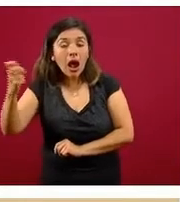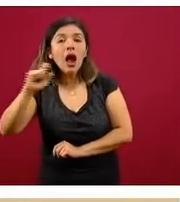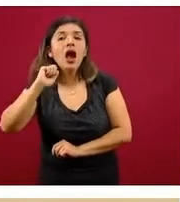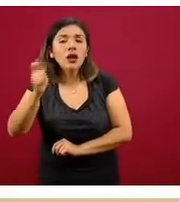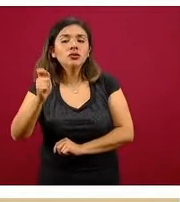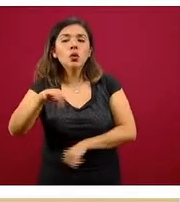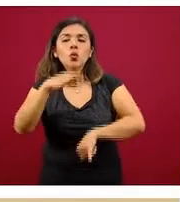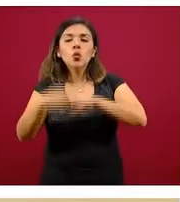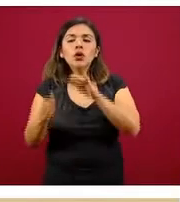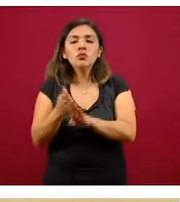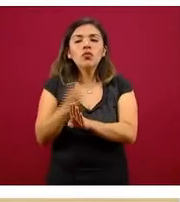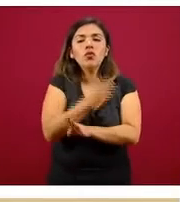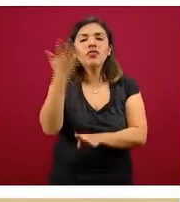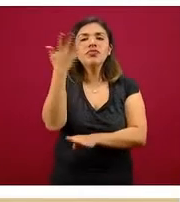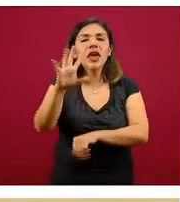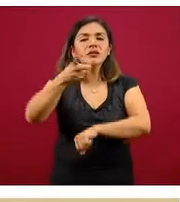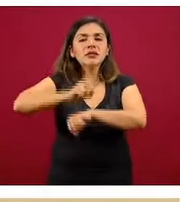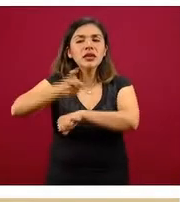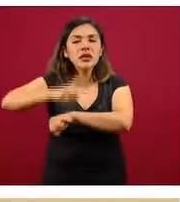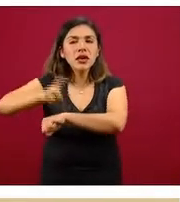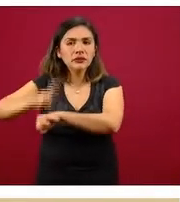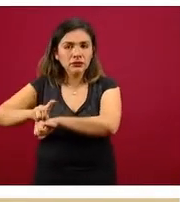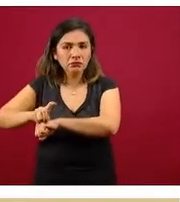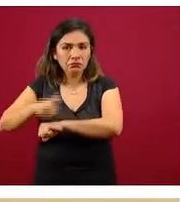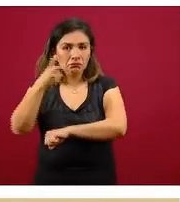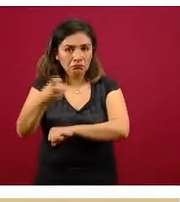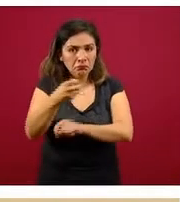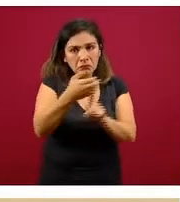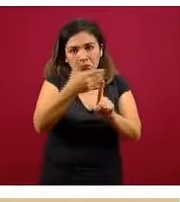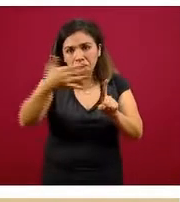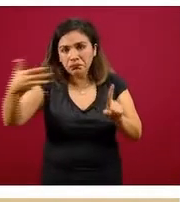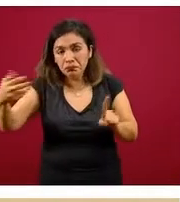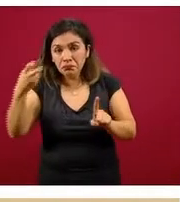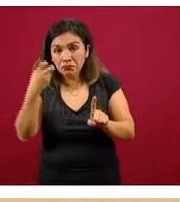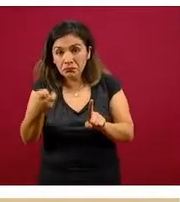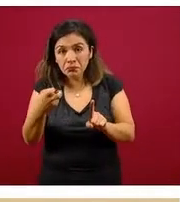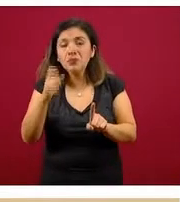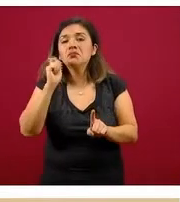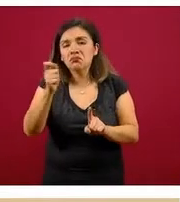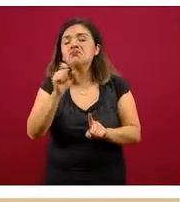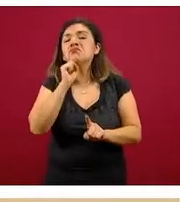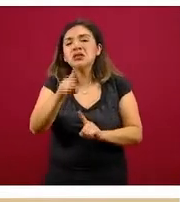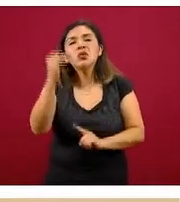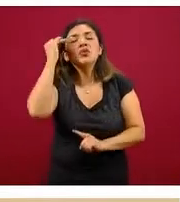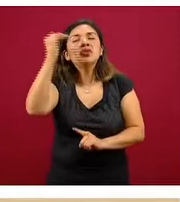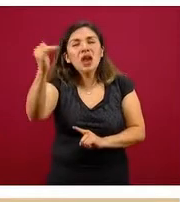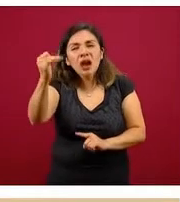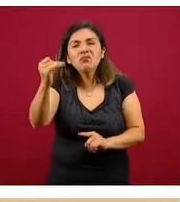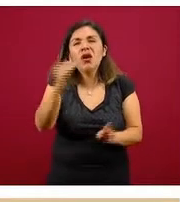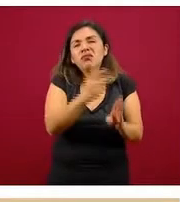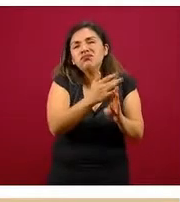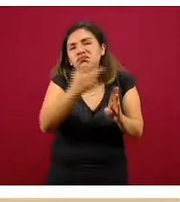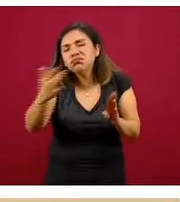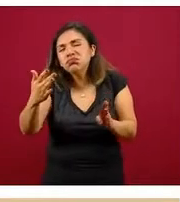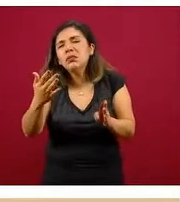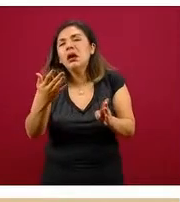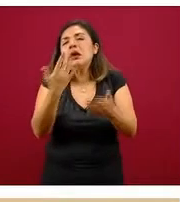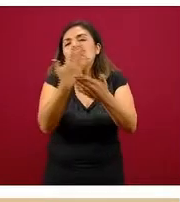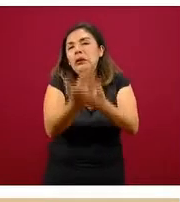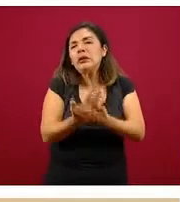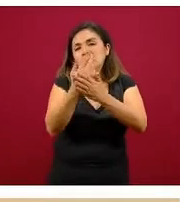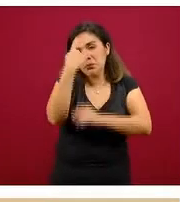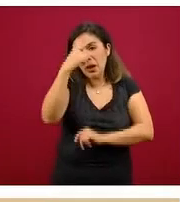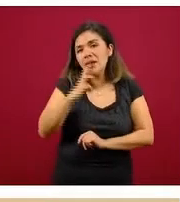en los últimos 10 días. Aquí está, en los últimos 10 días, que es precisamente el tiempo promedio en el cual estamos